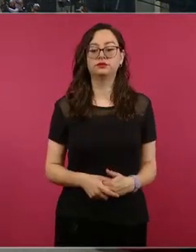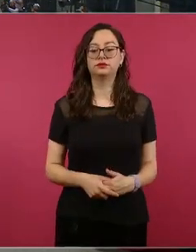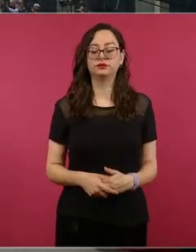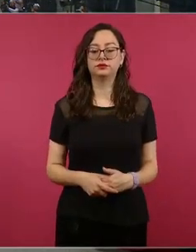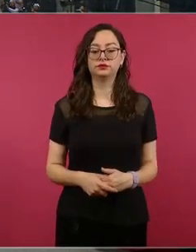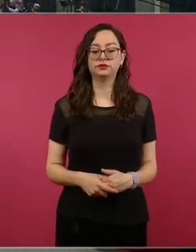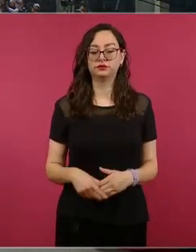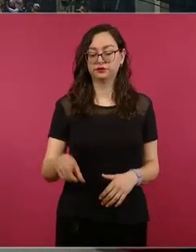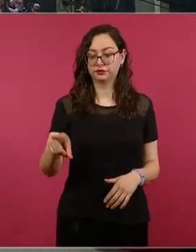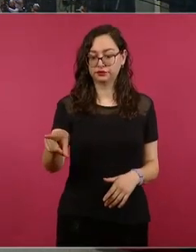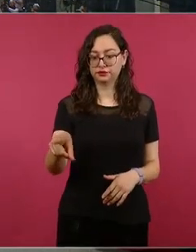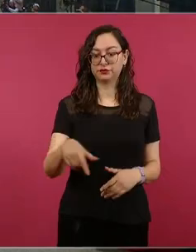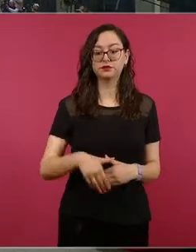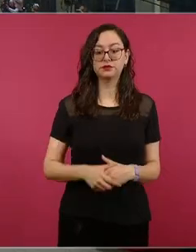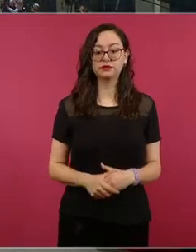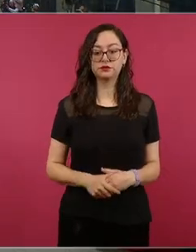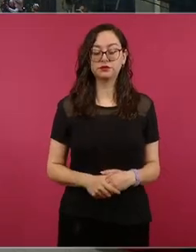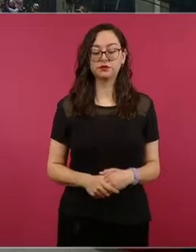Vámonos, vámonos por acá.